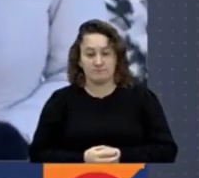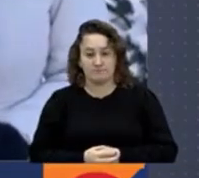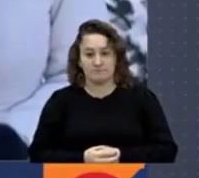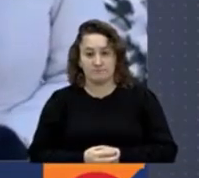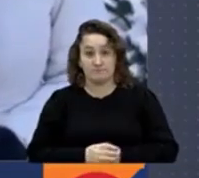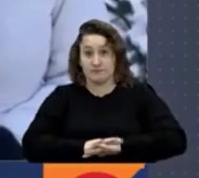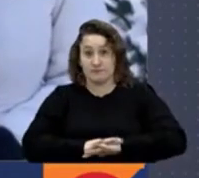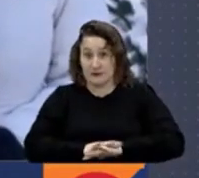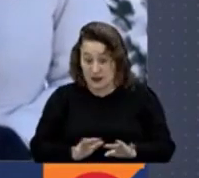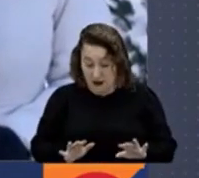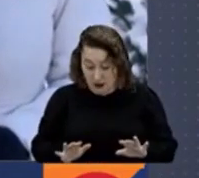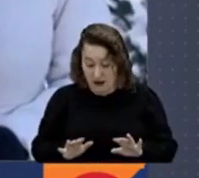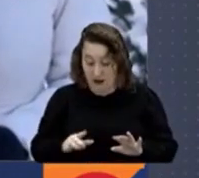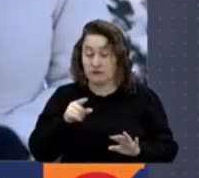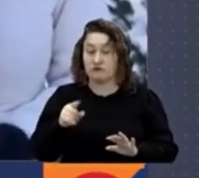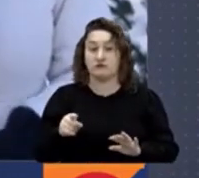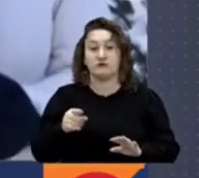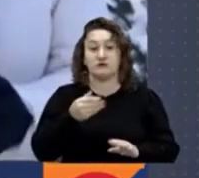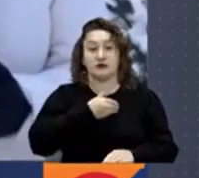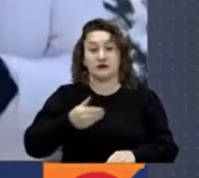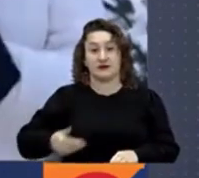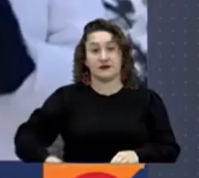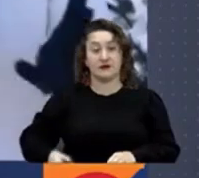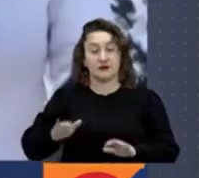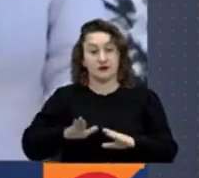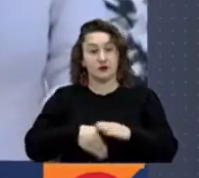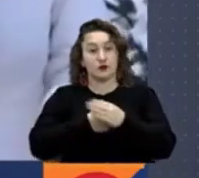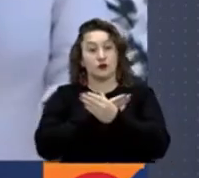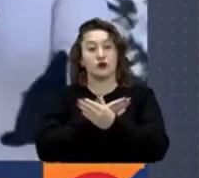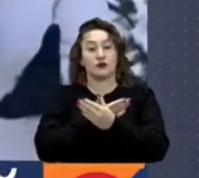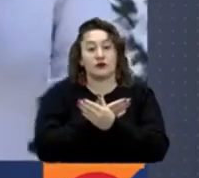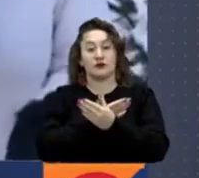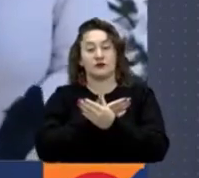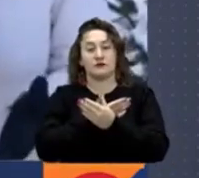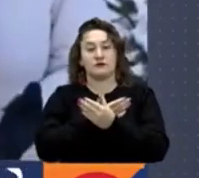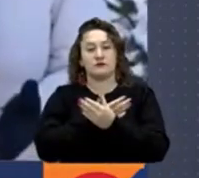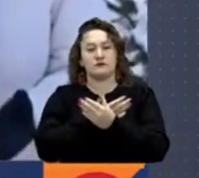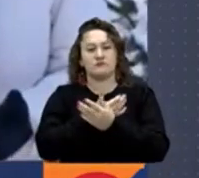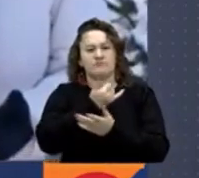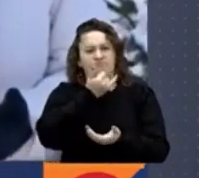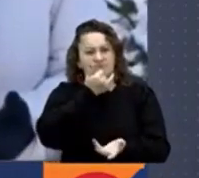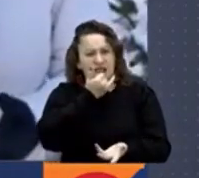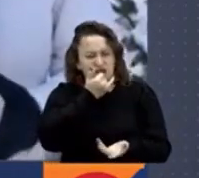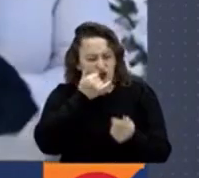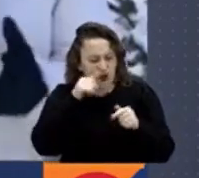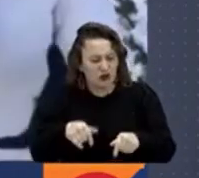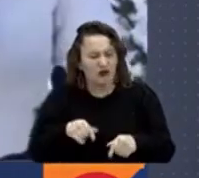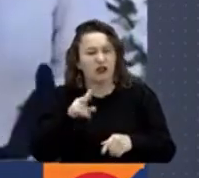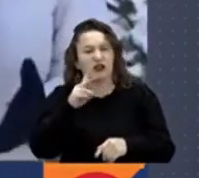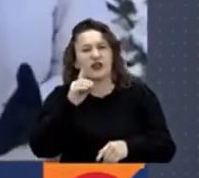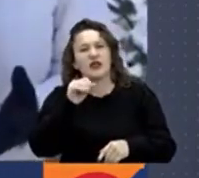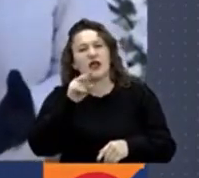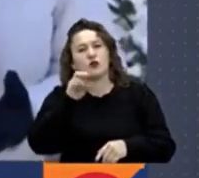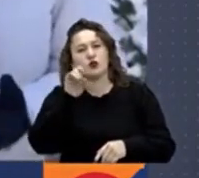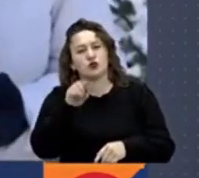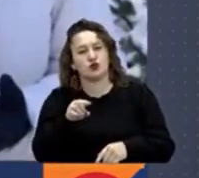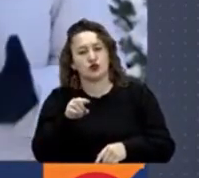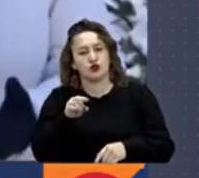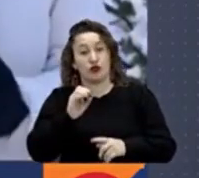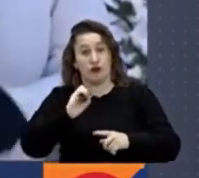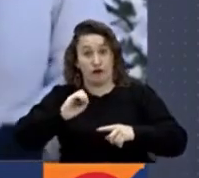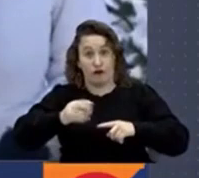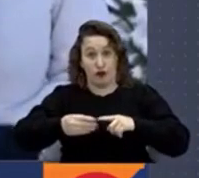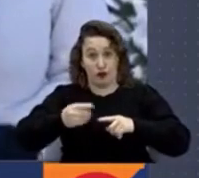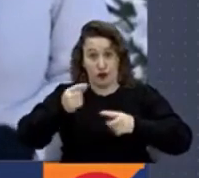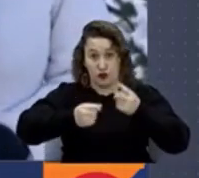ya estaría hablando el presidente de la República frente a lo que ya ocurrió aquí en Davos, Suiza, un balance del Foro Económico Mundial